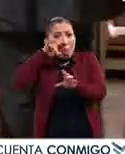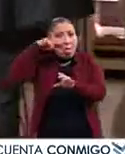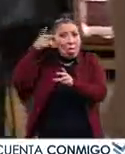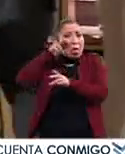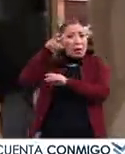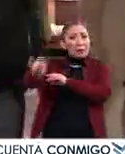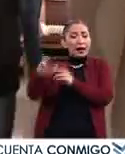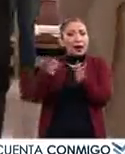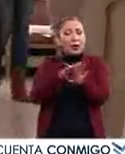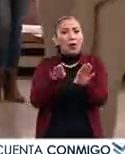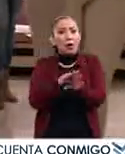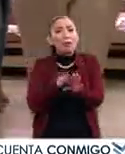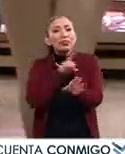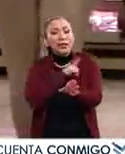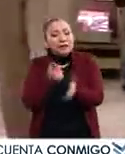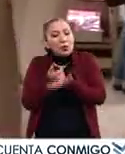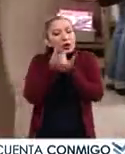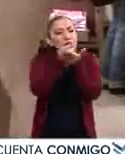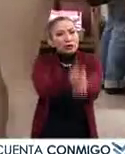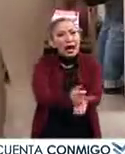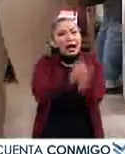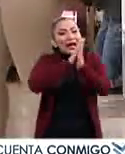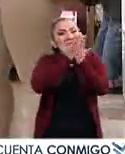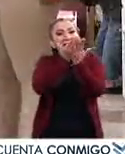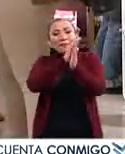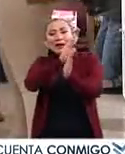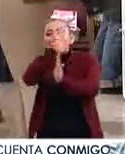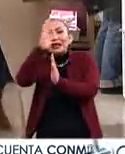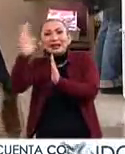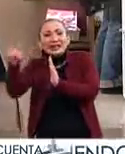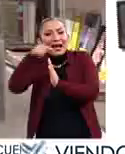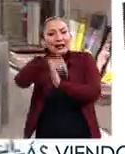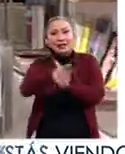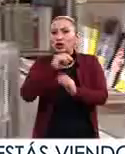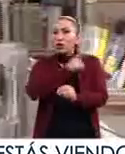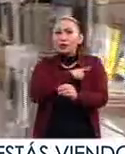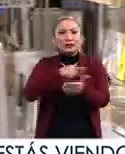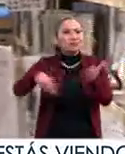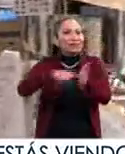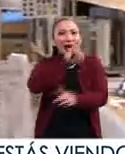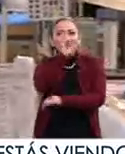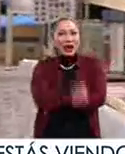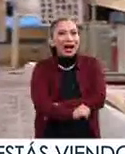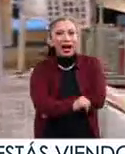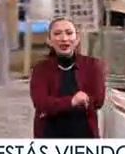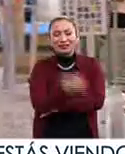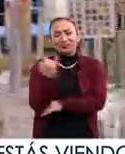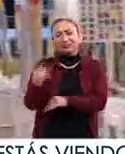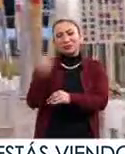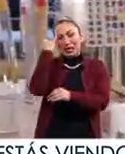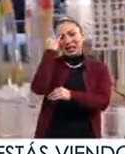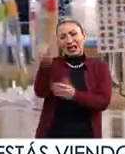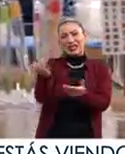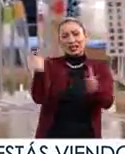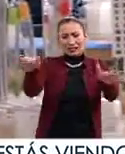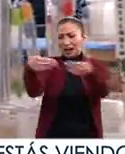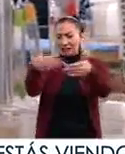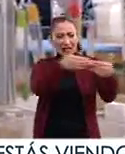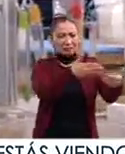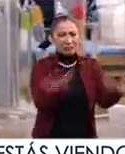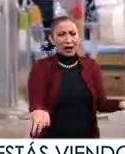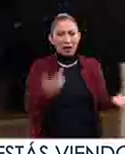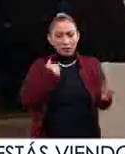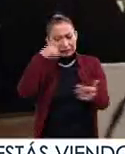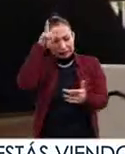calle. Tienes que revitalizar las librerías y no cerrar ni una, jamás. Es medio absurdo. Entonces, lógica,